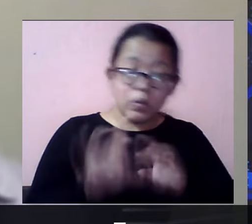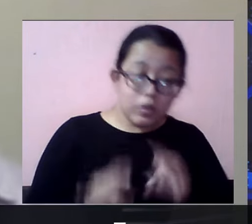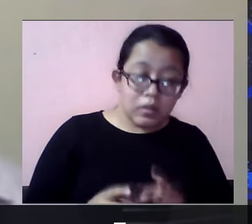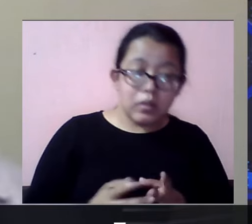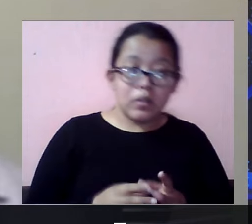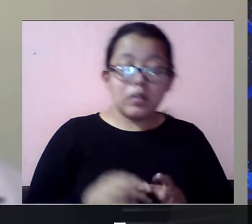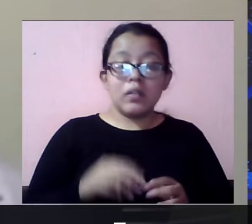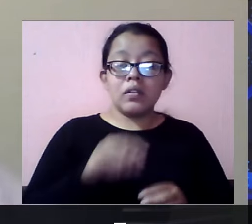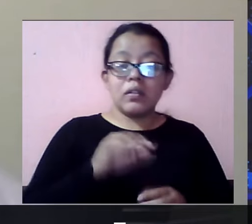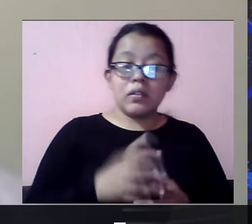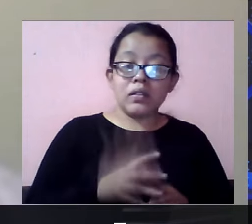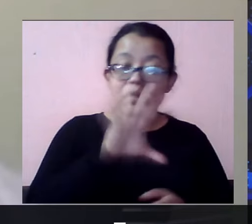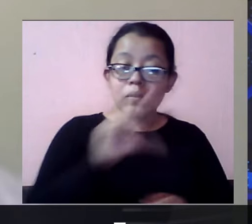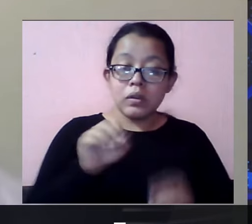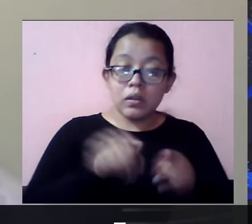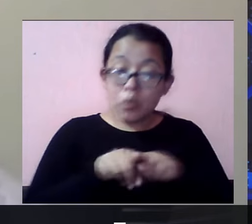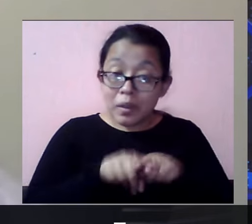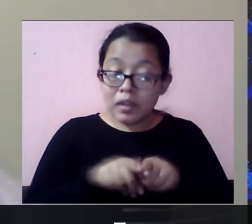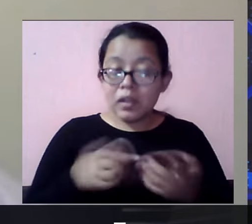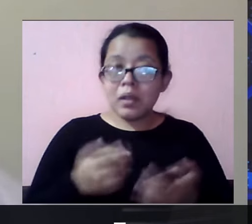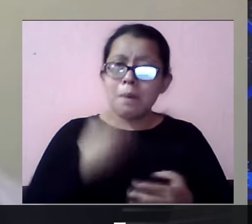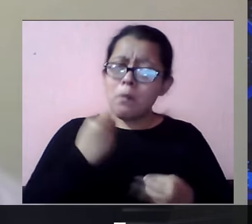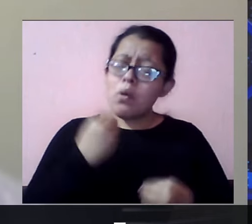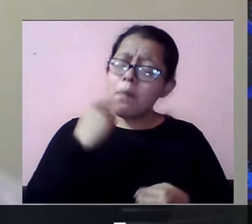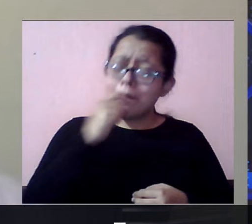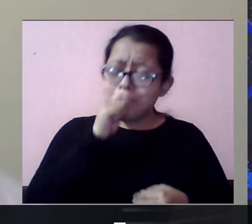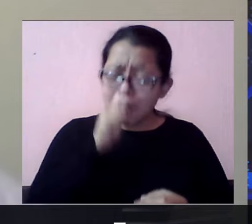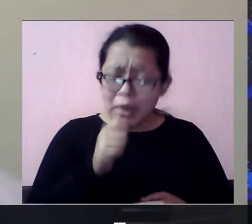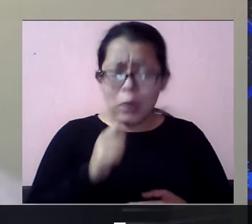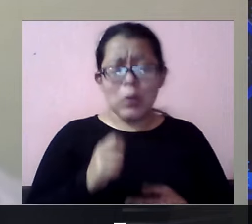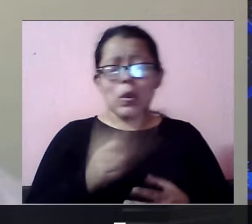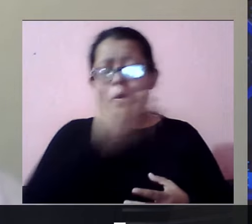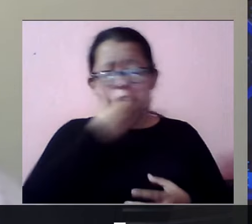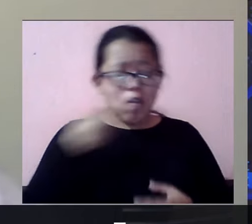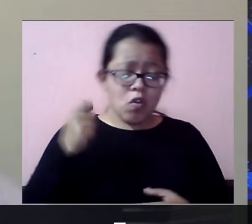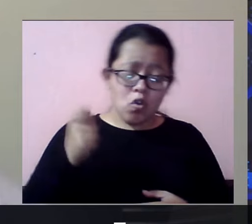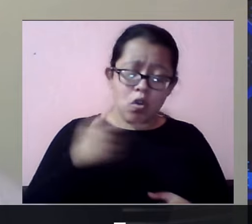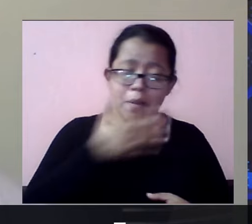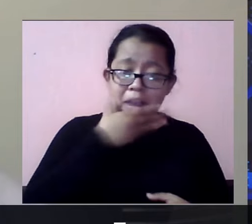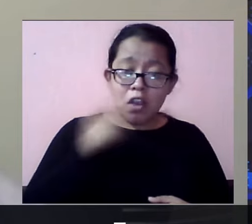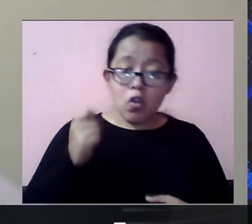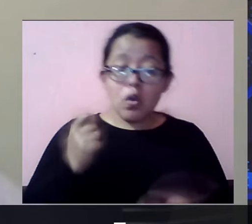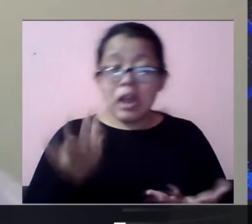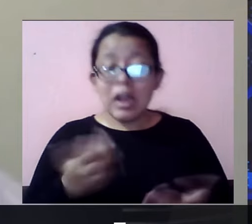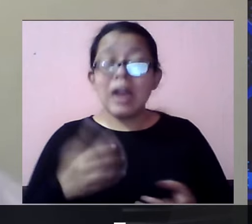los municipios contaran con personal de salud, con competencias, con